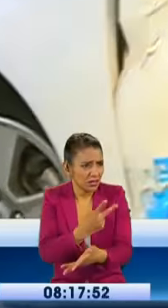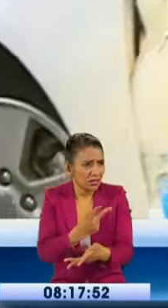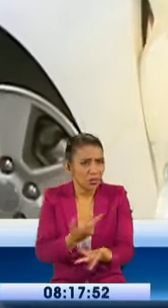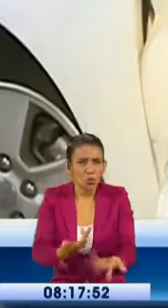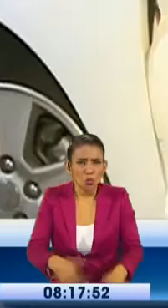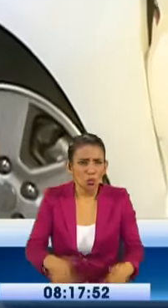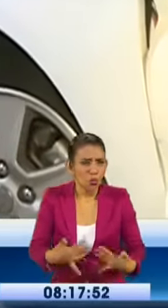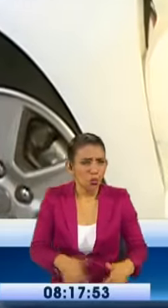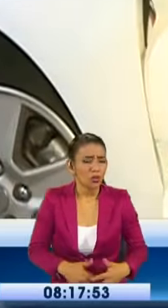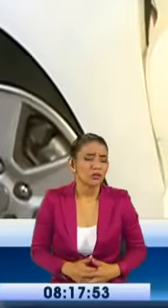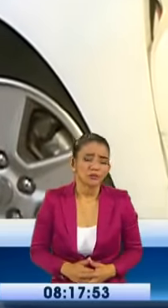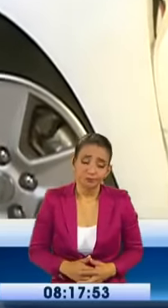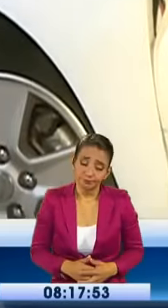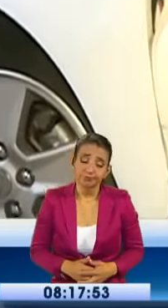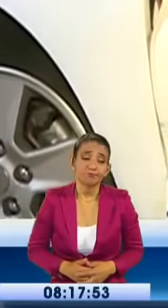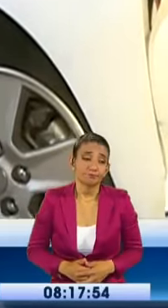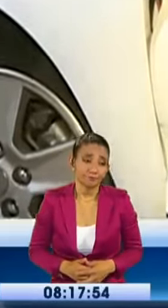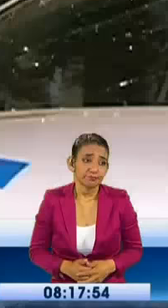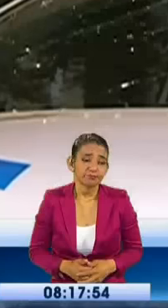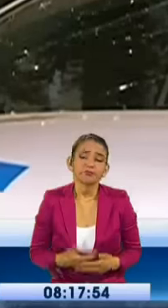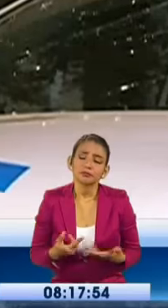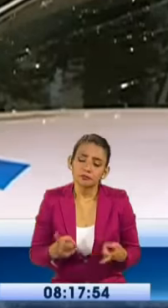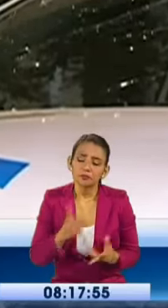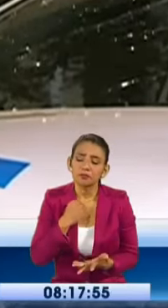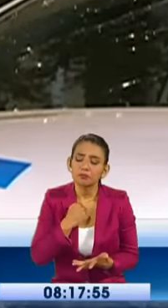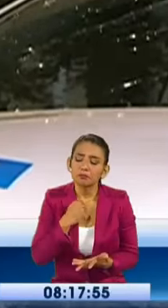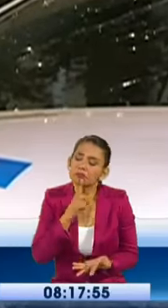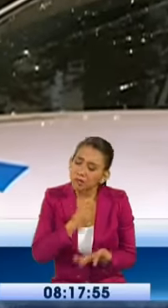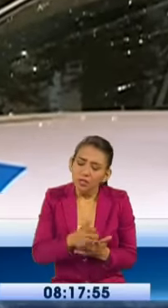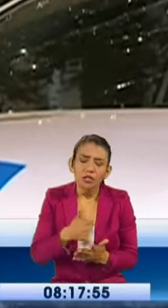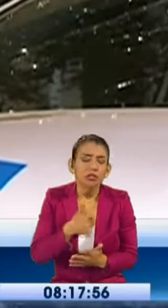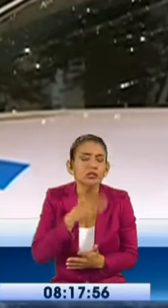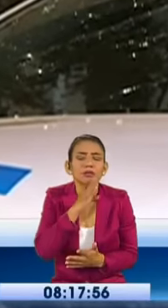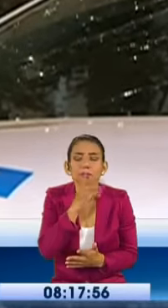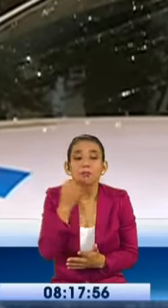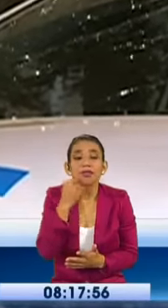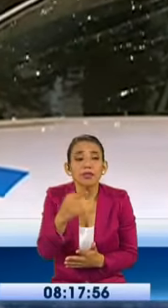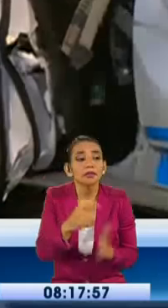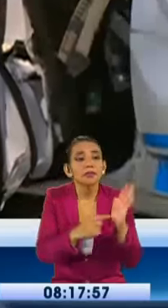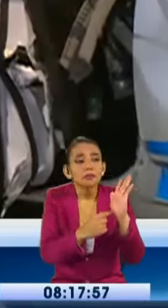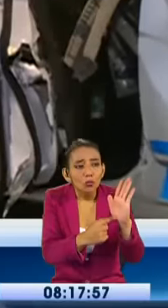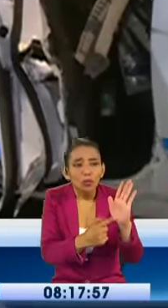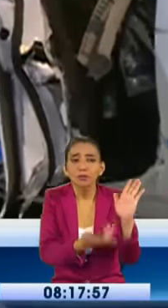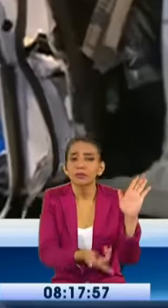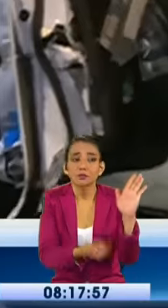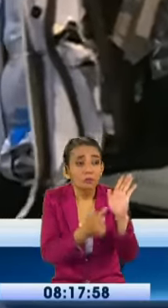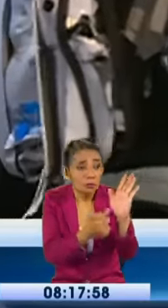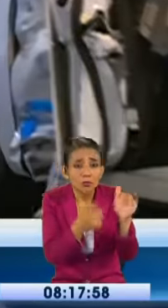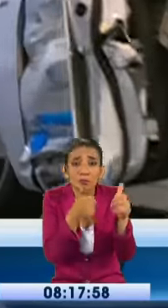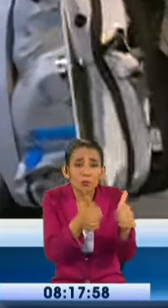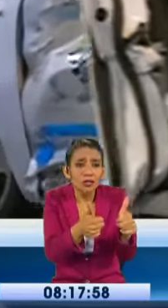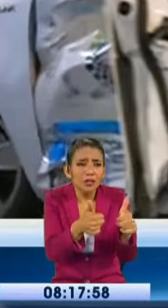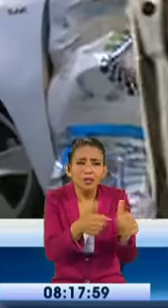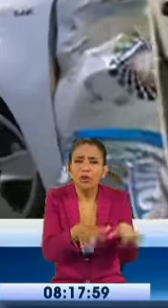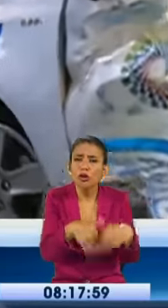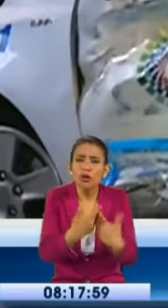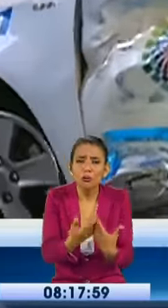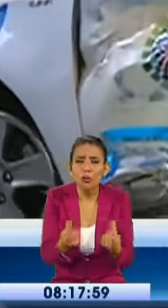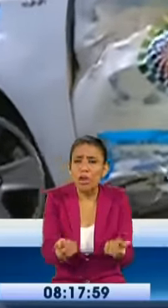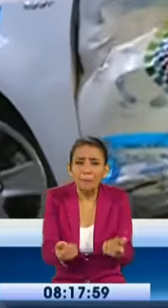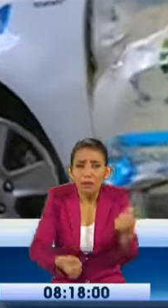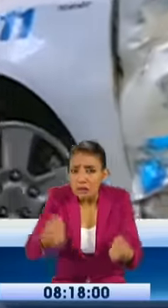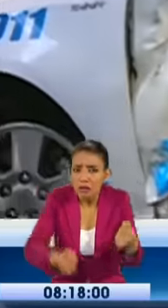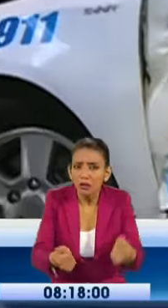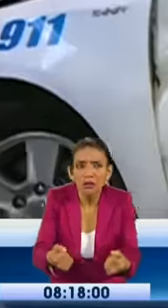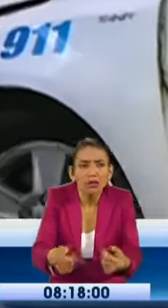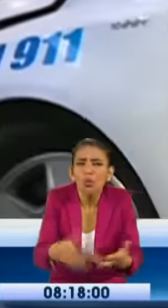patrullero, ¿ah? ¿Eh? Ahí también, yo siempre digo, con ejemplos, para que suceda esto, ¿qué velocidades estarían